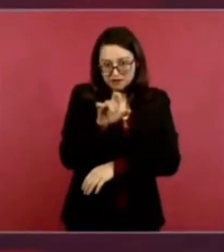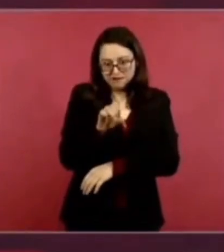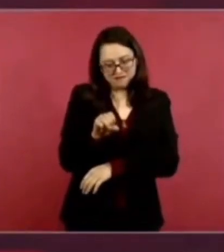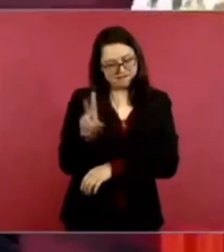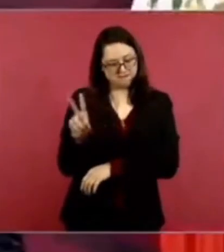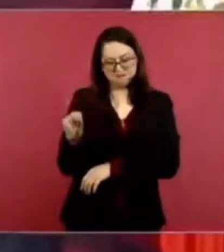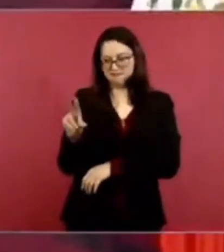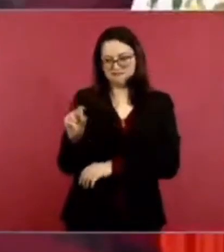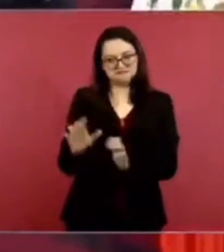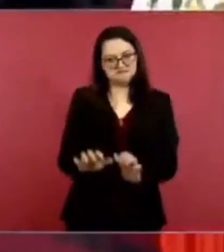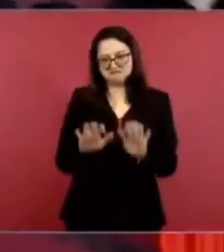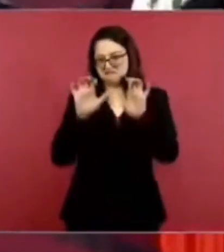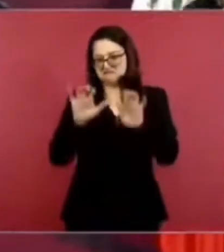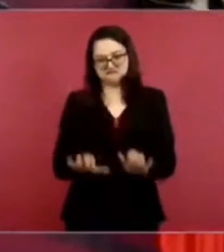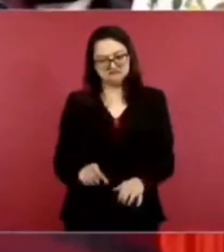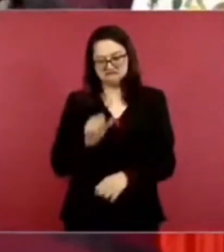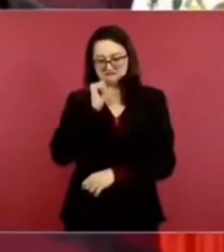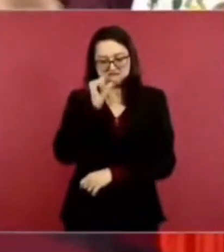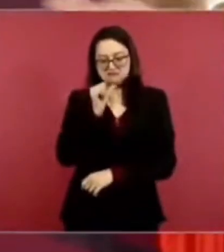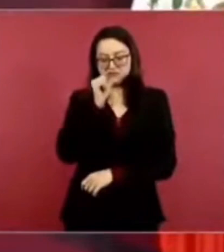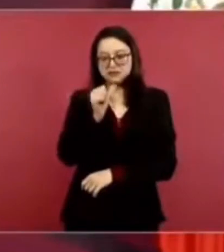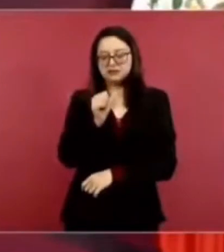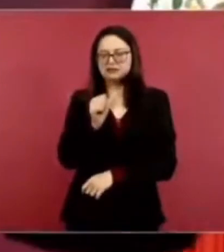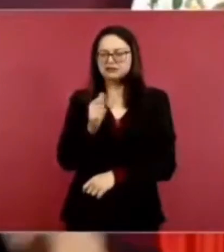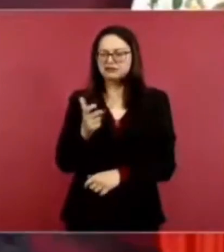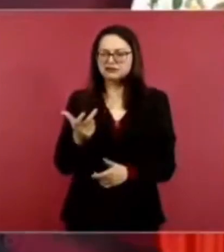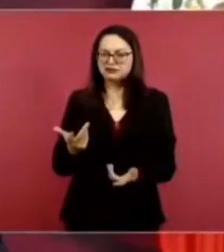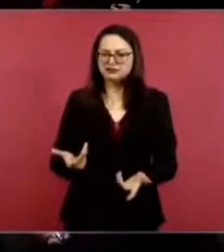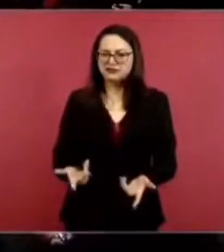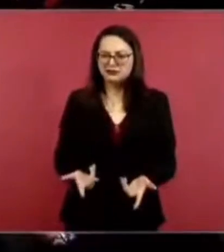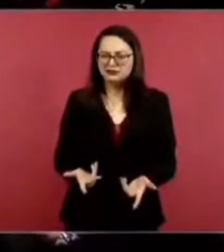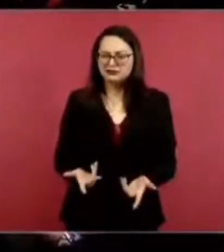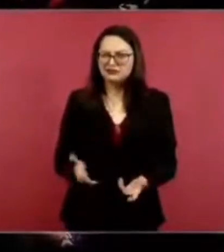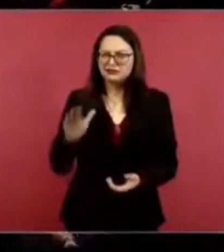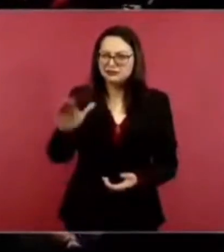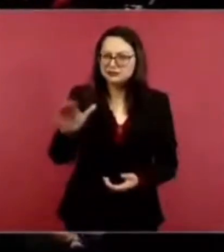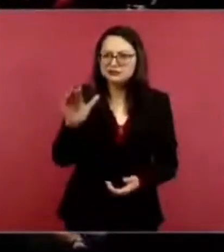acuerdo todo muy